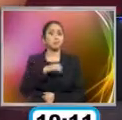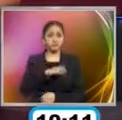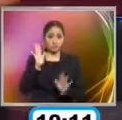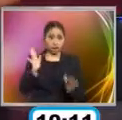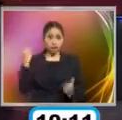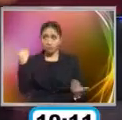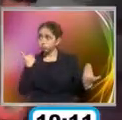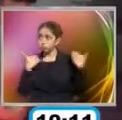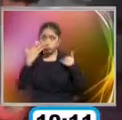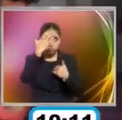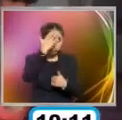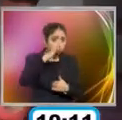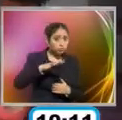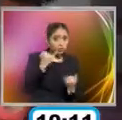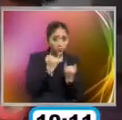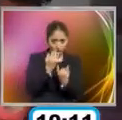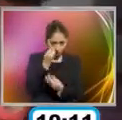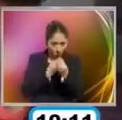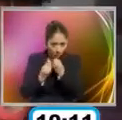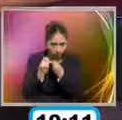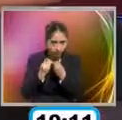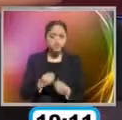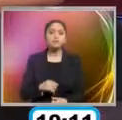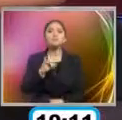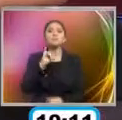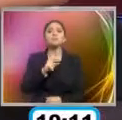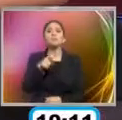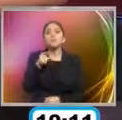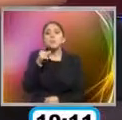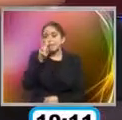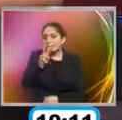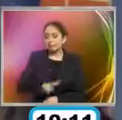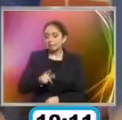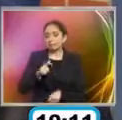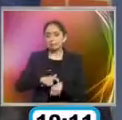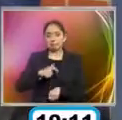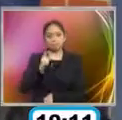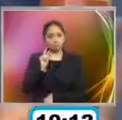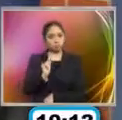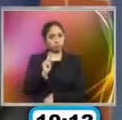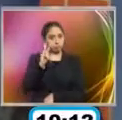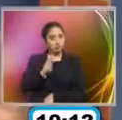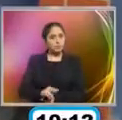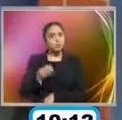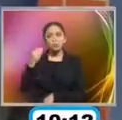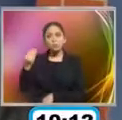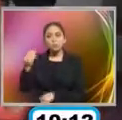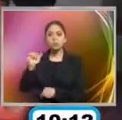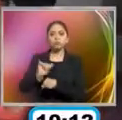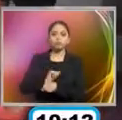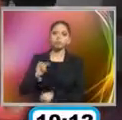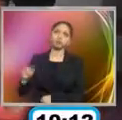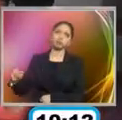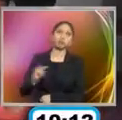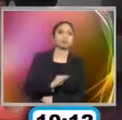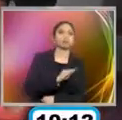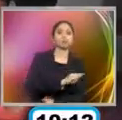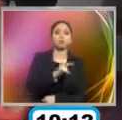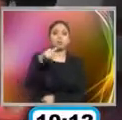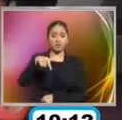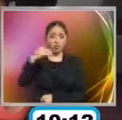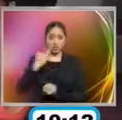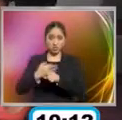a conocer, a comer? Es que tenemos muy poco tiempo, tengo que decir la verdad. Entonces vamos mucho rato en coche viendo y encima el tiempo no acompaña con la